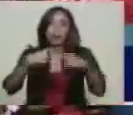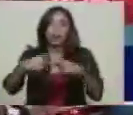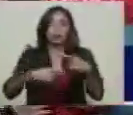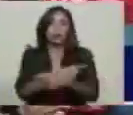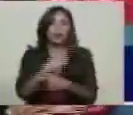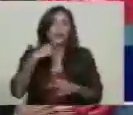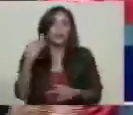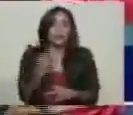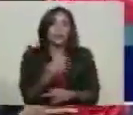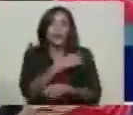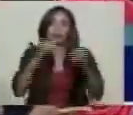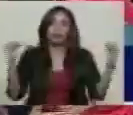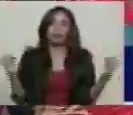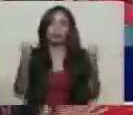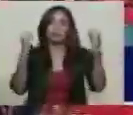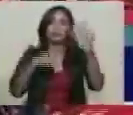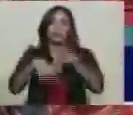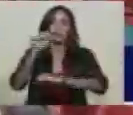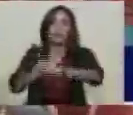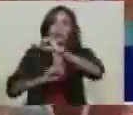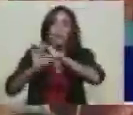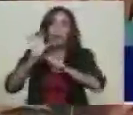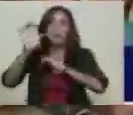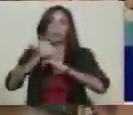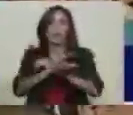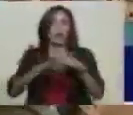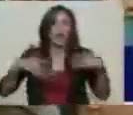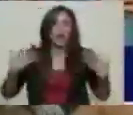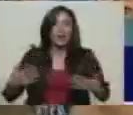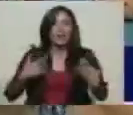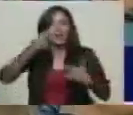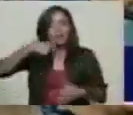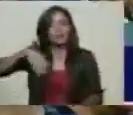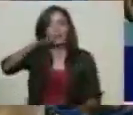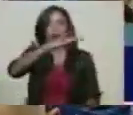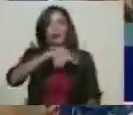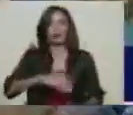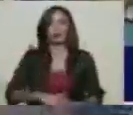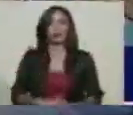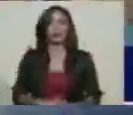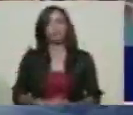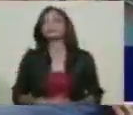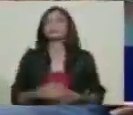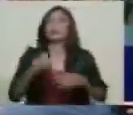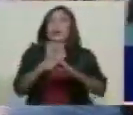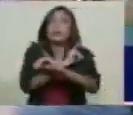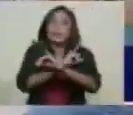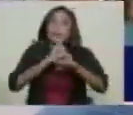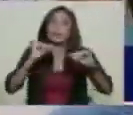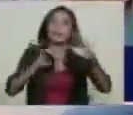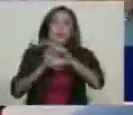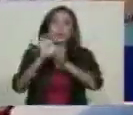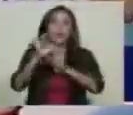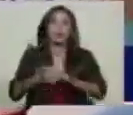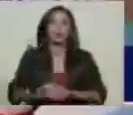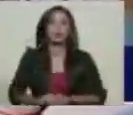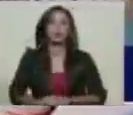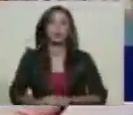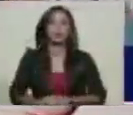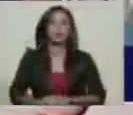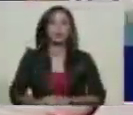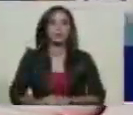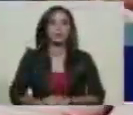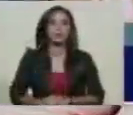la verdad de nuestra patria, por la felicidad de nuestro pueblo, por la independencia de nuestra nación.